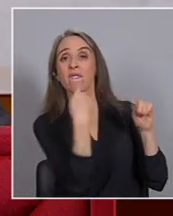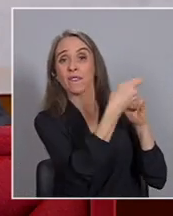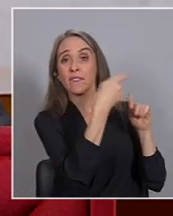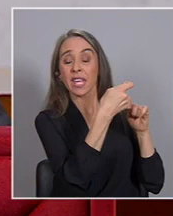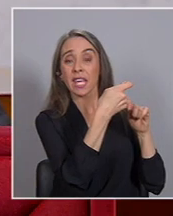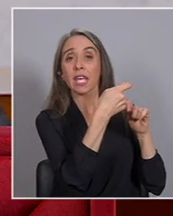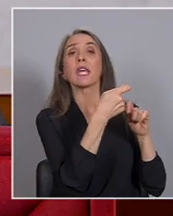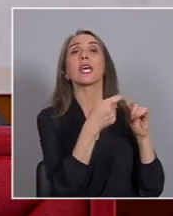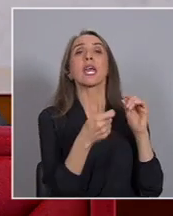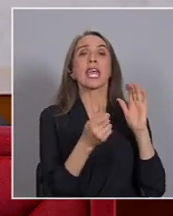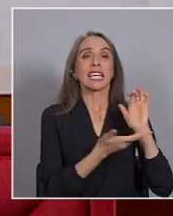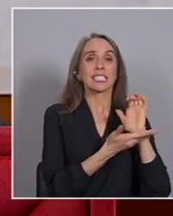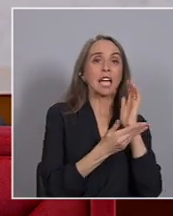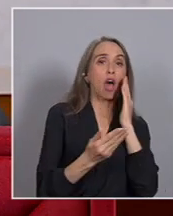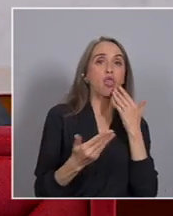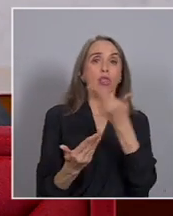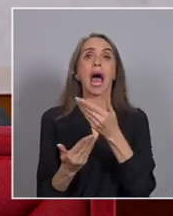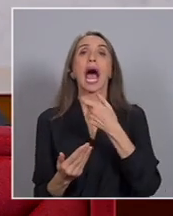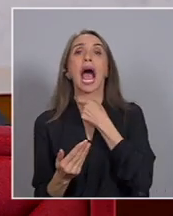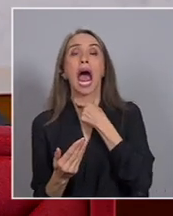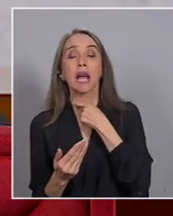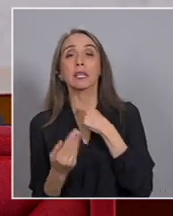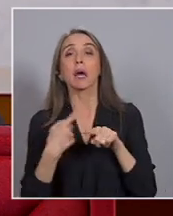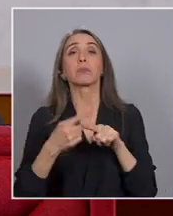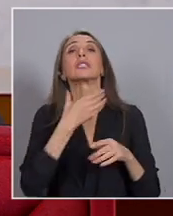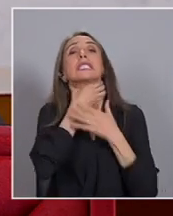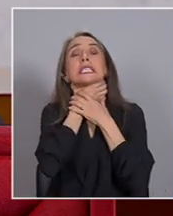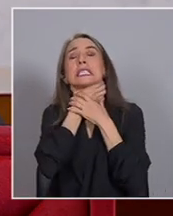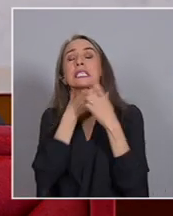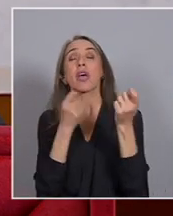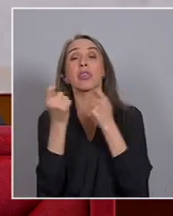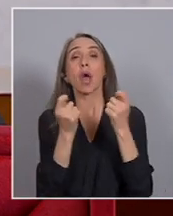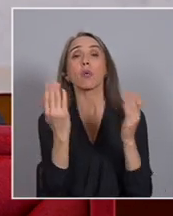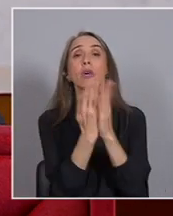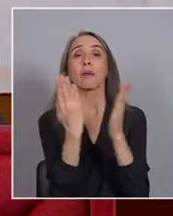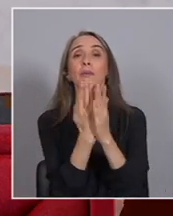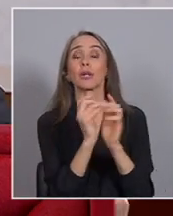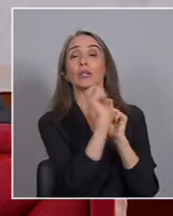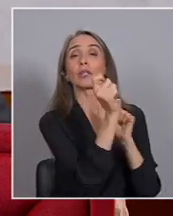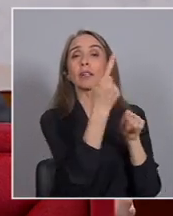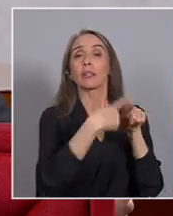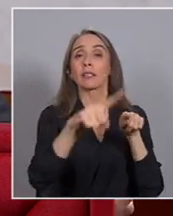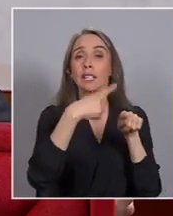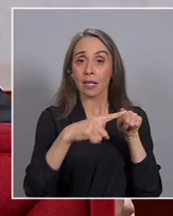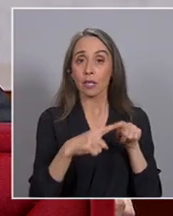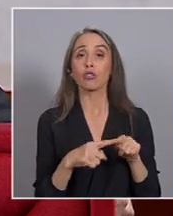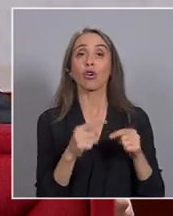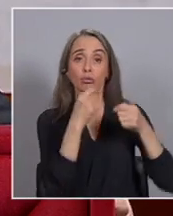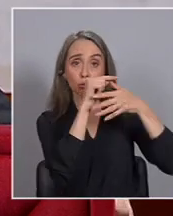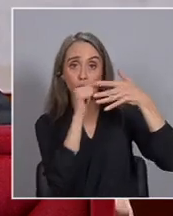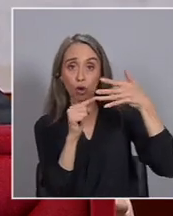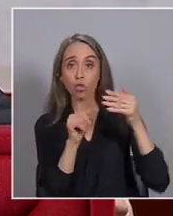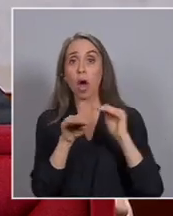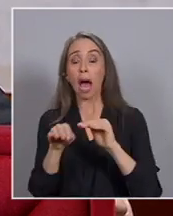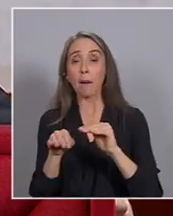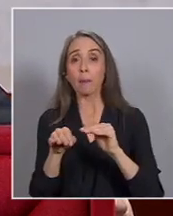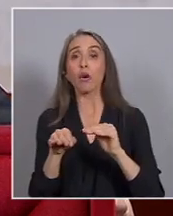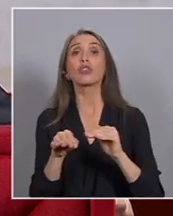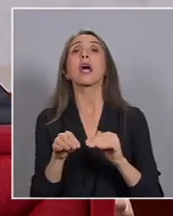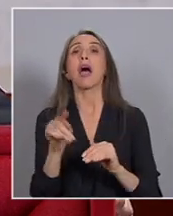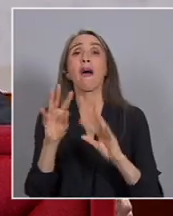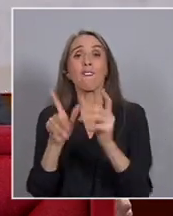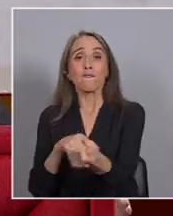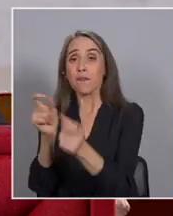crediticias, porque sabemos lo angustiante que es estar acogotado por las deudas. Estas medidas contribuirán también a apoyar la reactivación